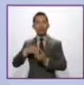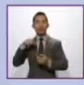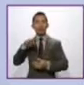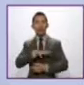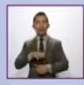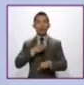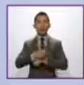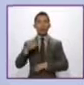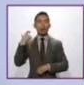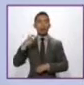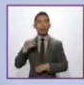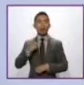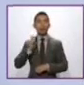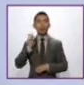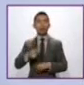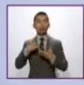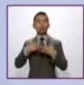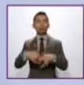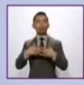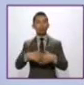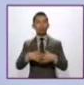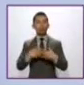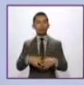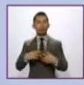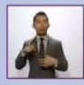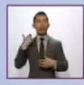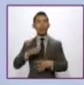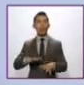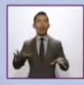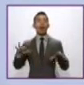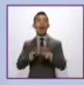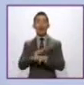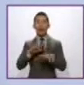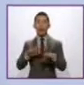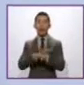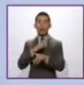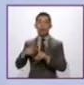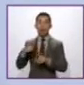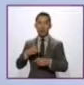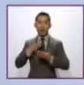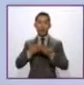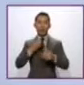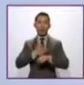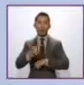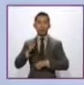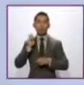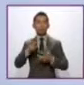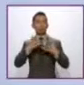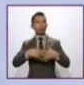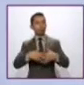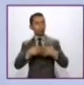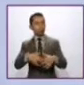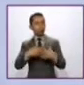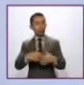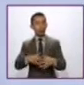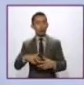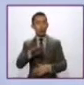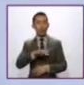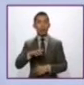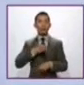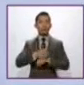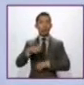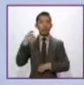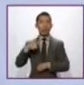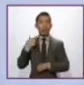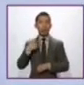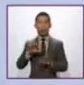estado industrial. Querétaro ha cambiado de lo que fue. El Querétaro de hoy es un estado que es industrial, es un estado